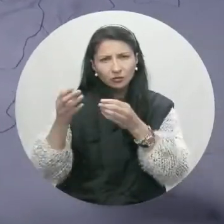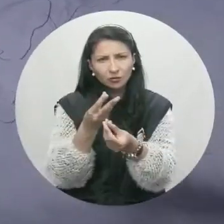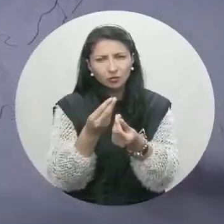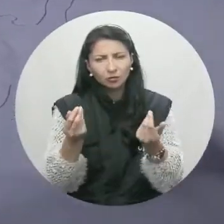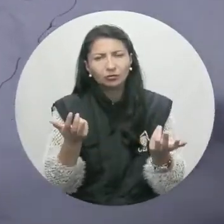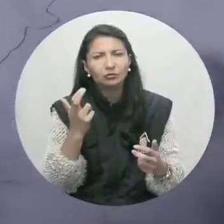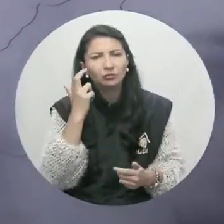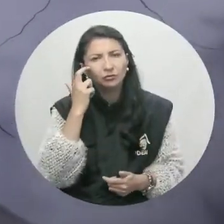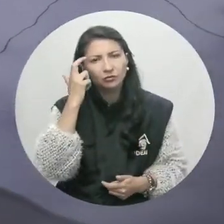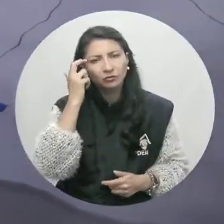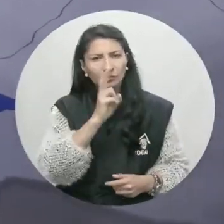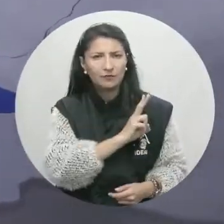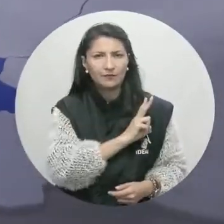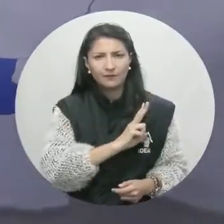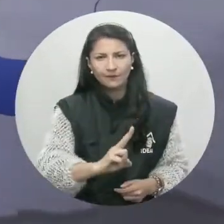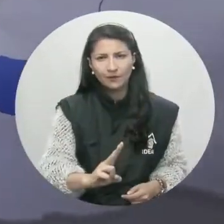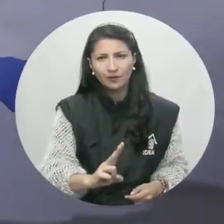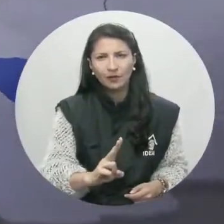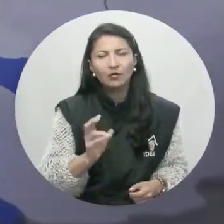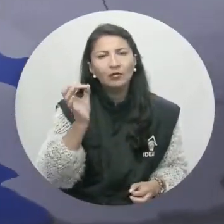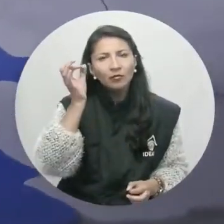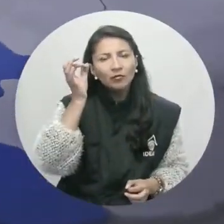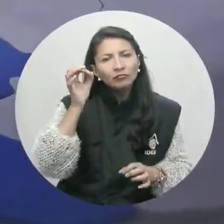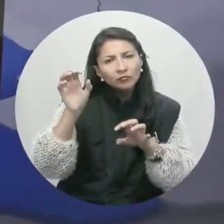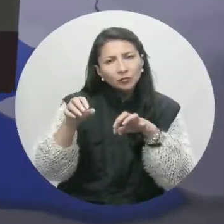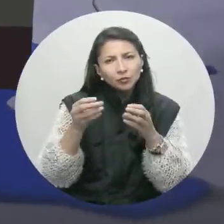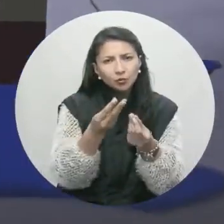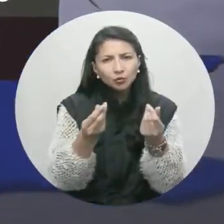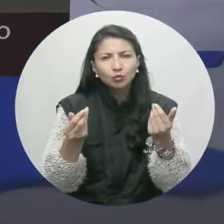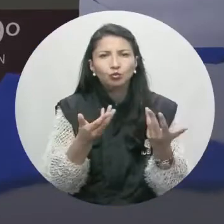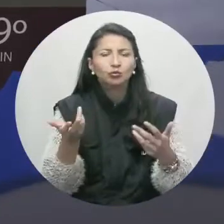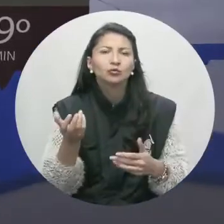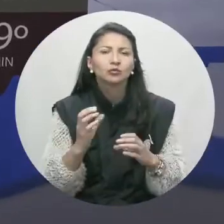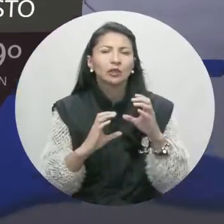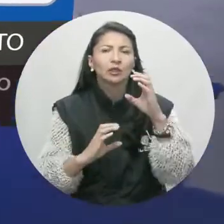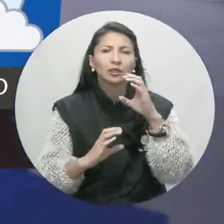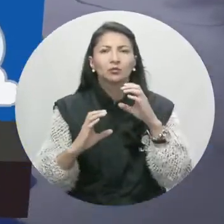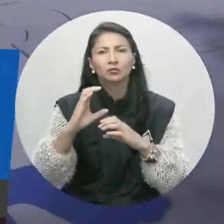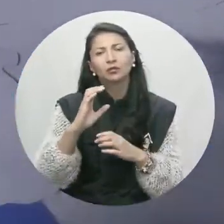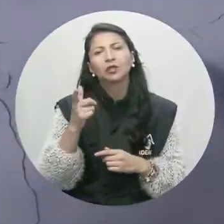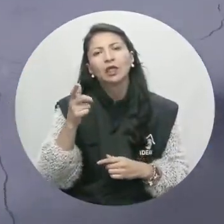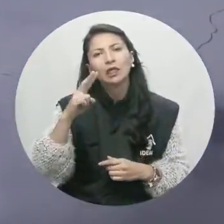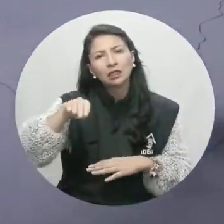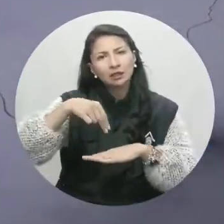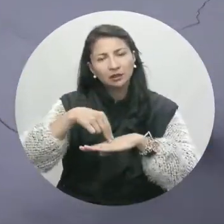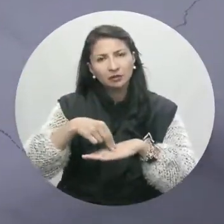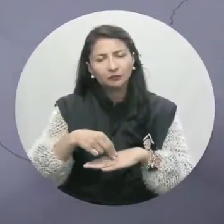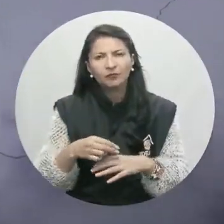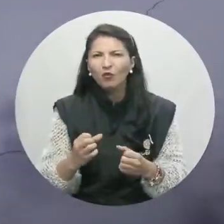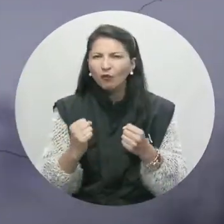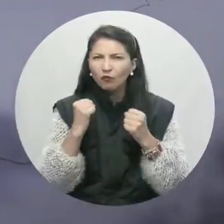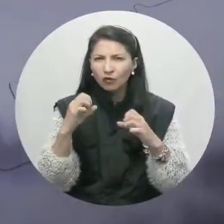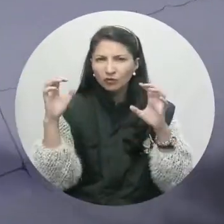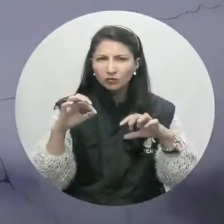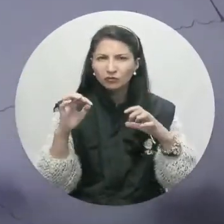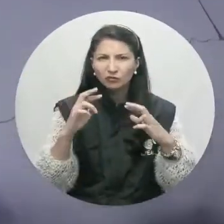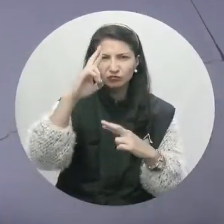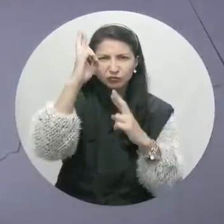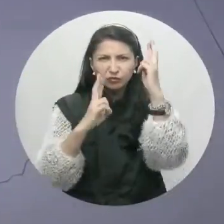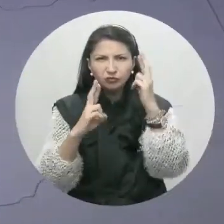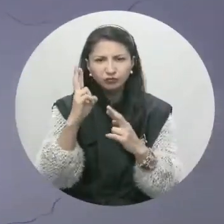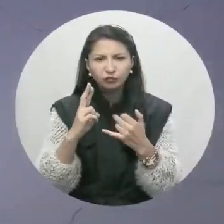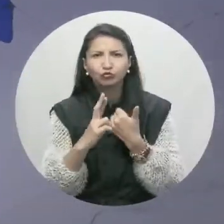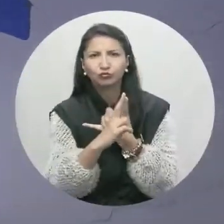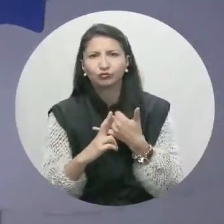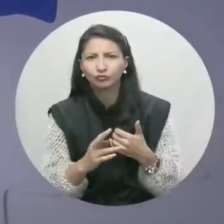en zonas del Chocó, Valle del Cauca, con menor intensidad en Cauca y Nariño, y más fuertes al occidente de la región con posibles